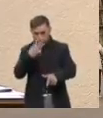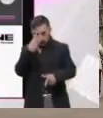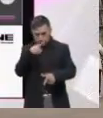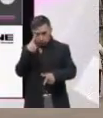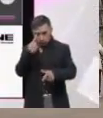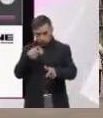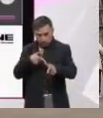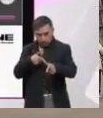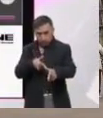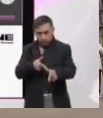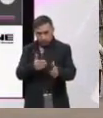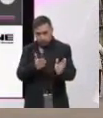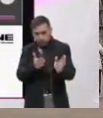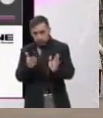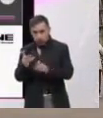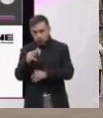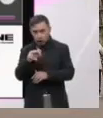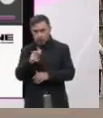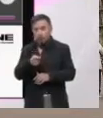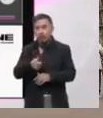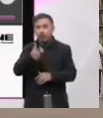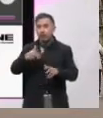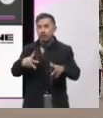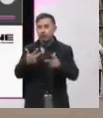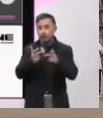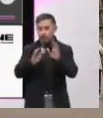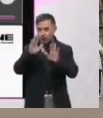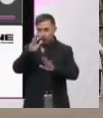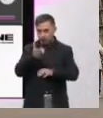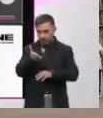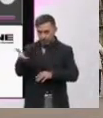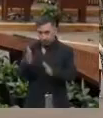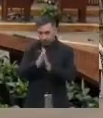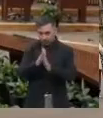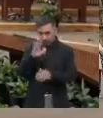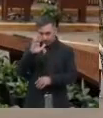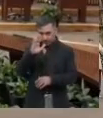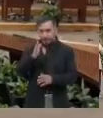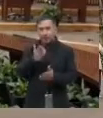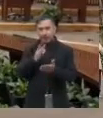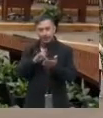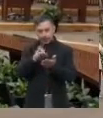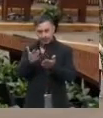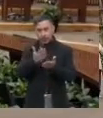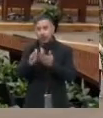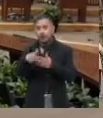conectados virtualmente, si son tan amables. Gracias. ¿En la sala?